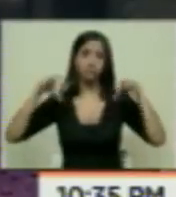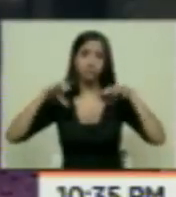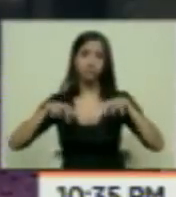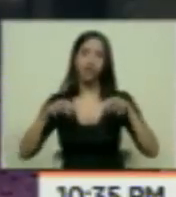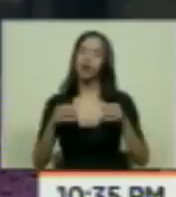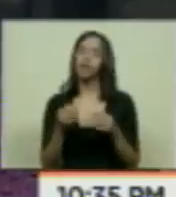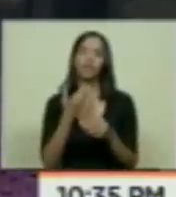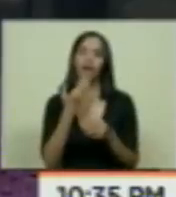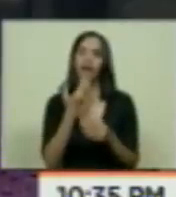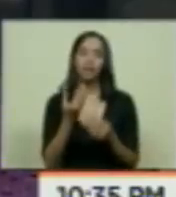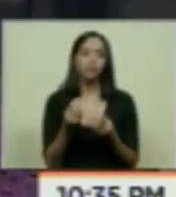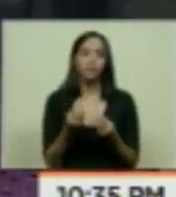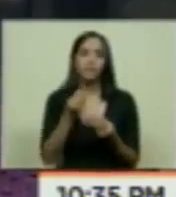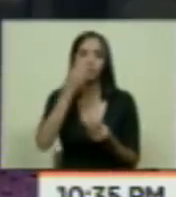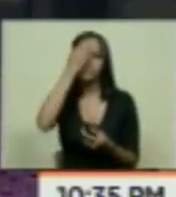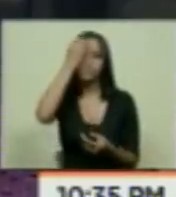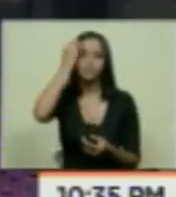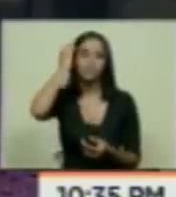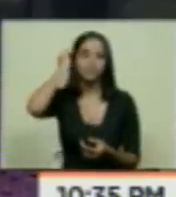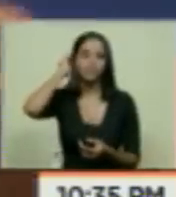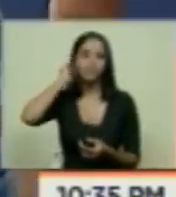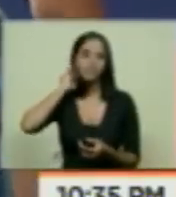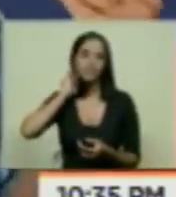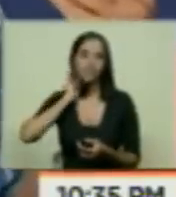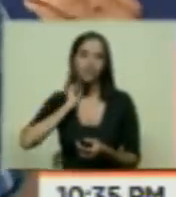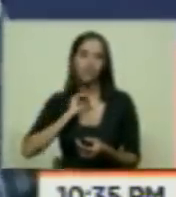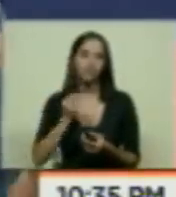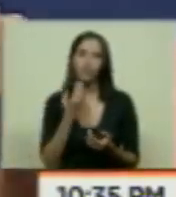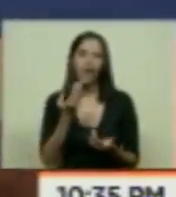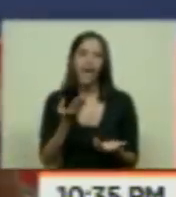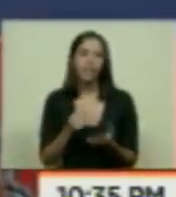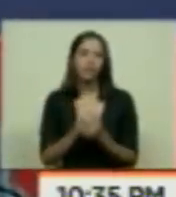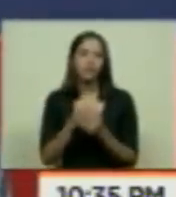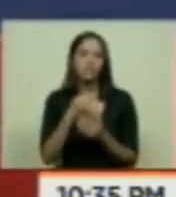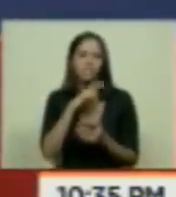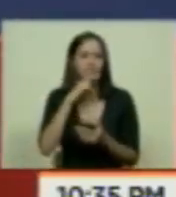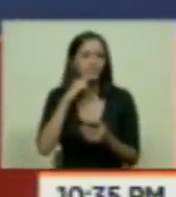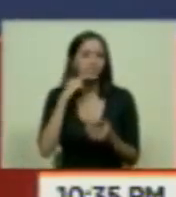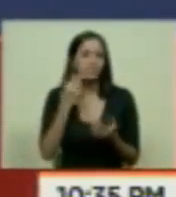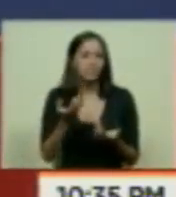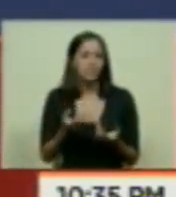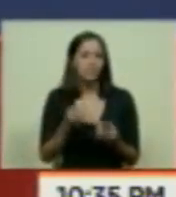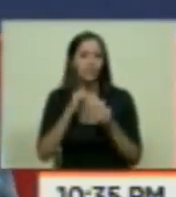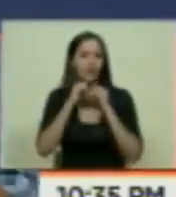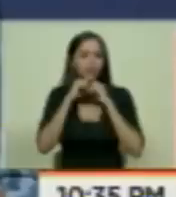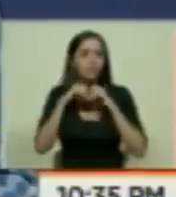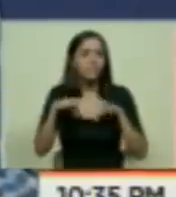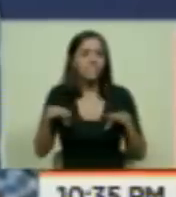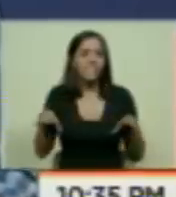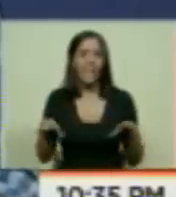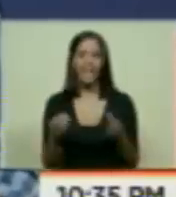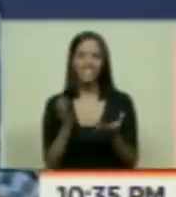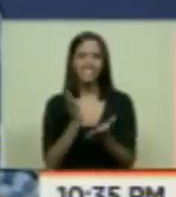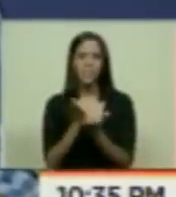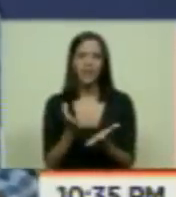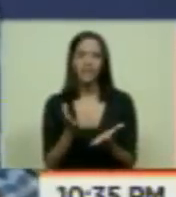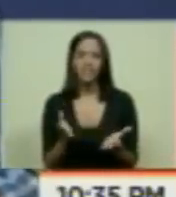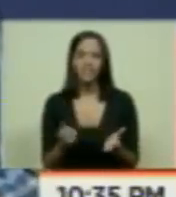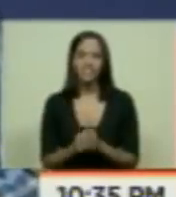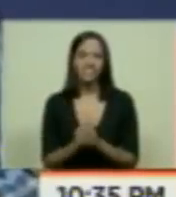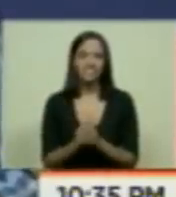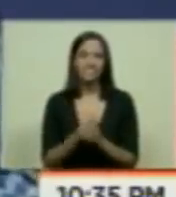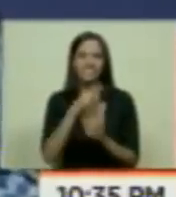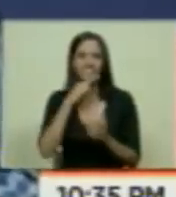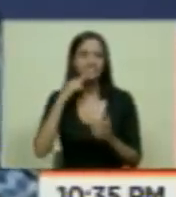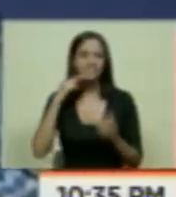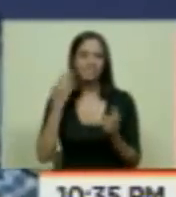muy... El agua fue algo divino, aquí. fue algo divino. O sea, es esa parte divina de la naturaleza,